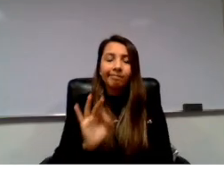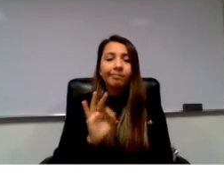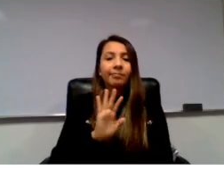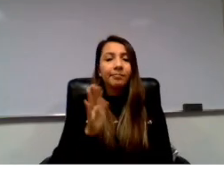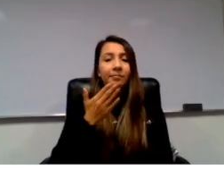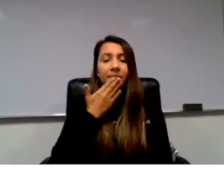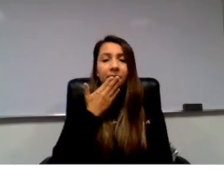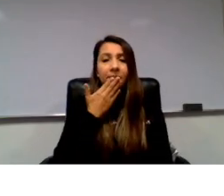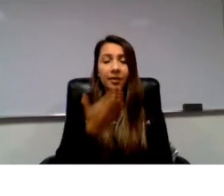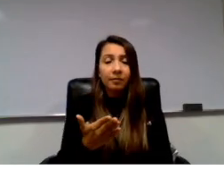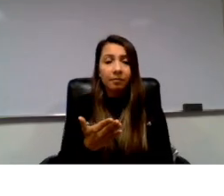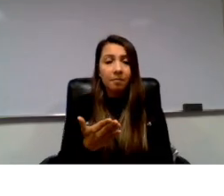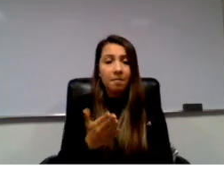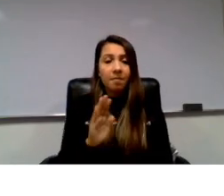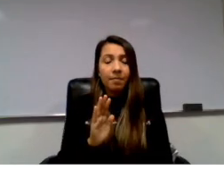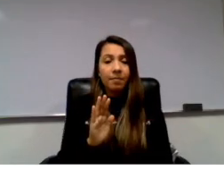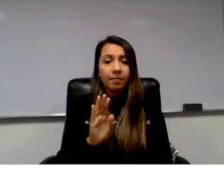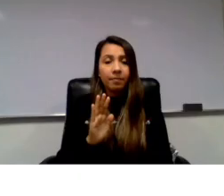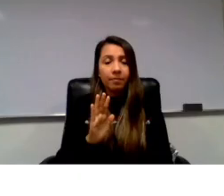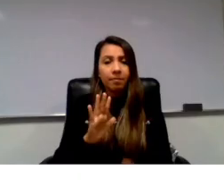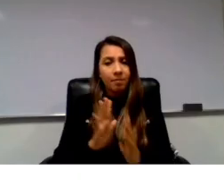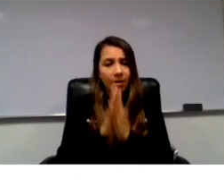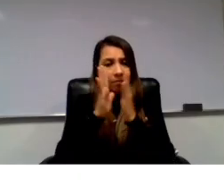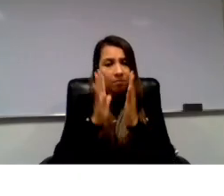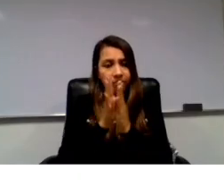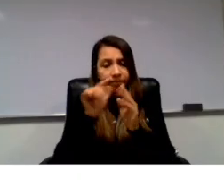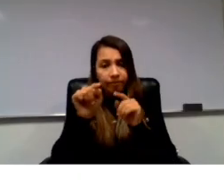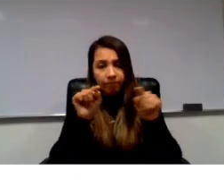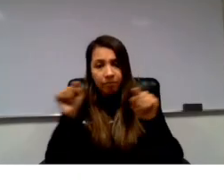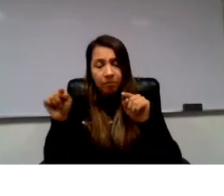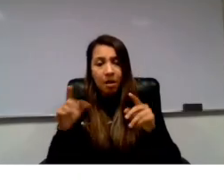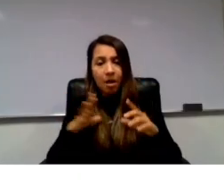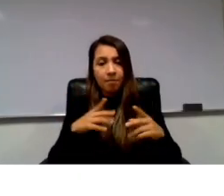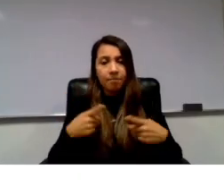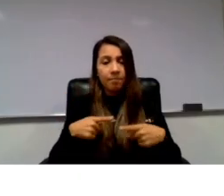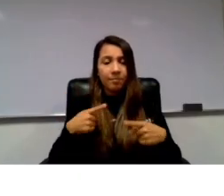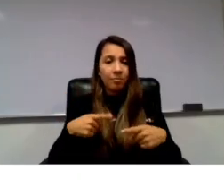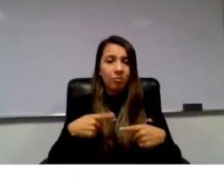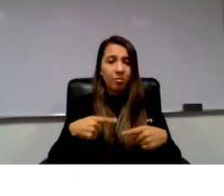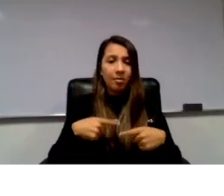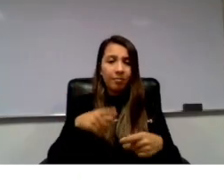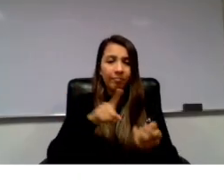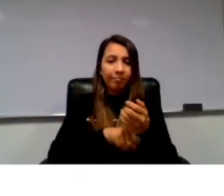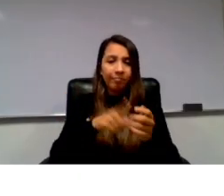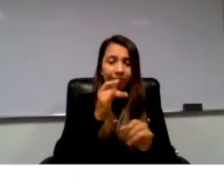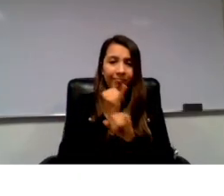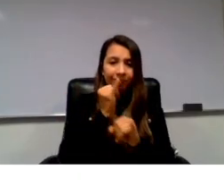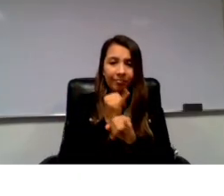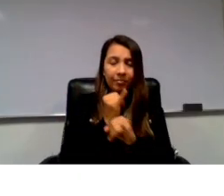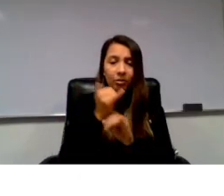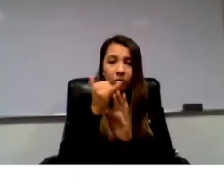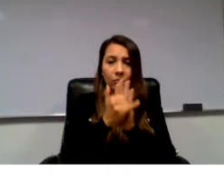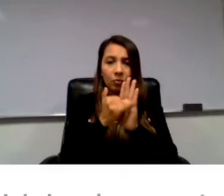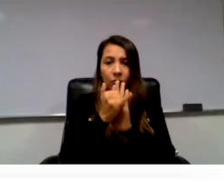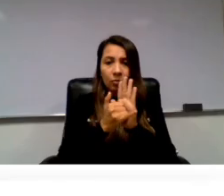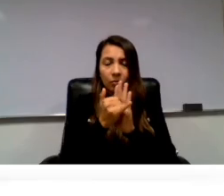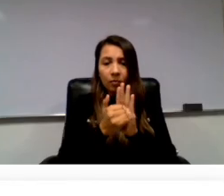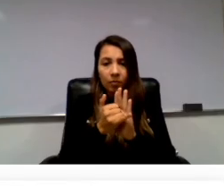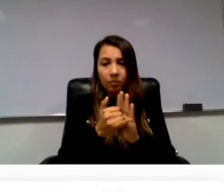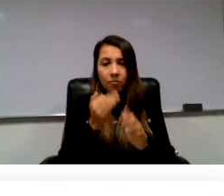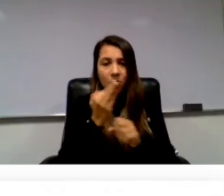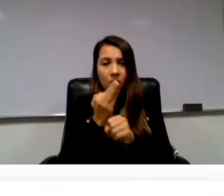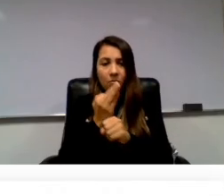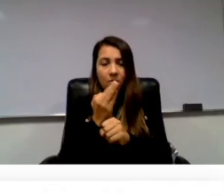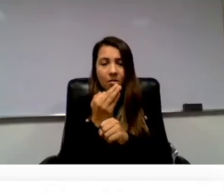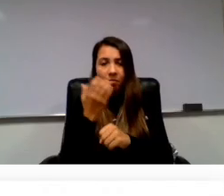Exactamente, muy bien. Tenemos algunas participaciones de las personas que nos están siguiendo en redes y a través del canal de YouTube de Soma. Entonces